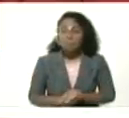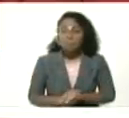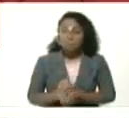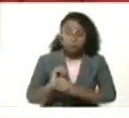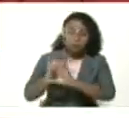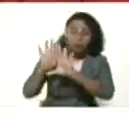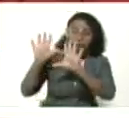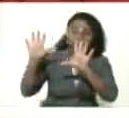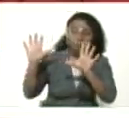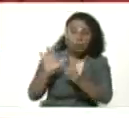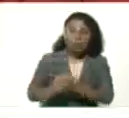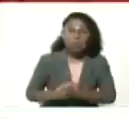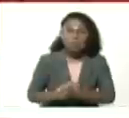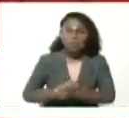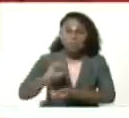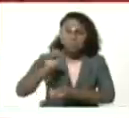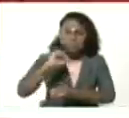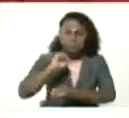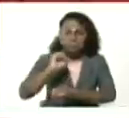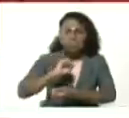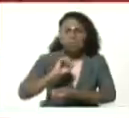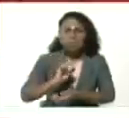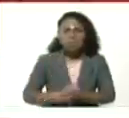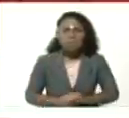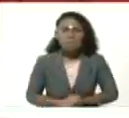Claro. Sí, vale, Yamilet.